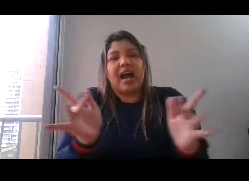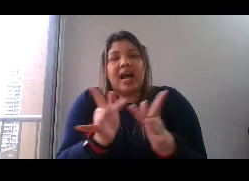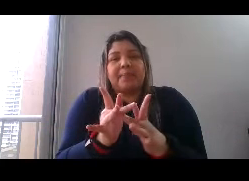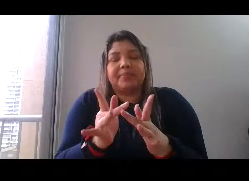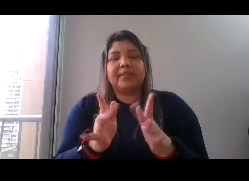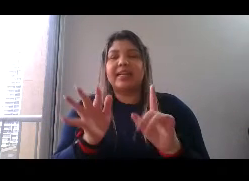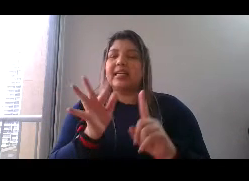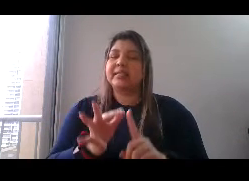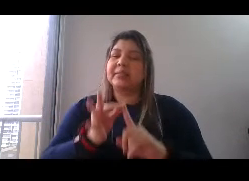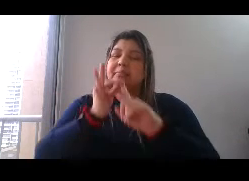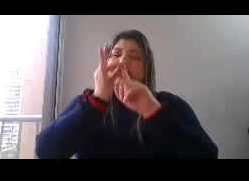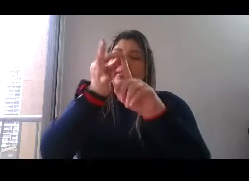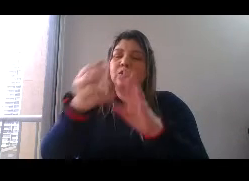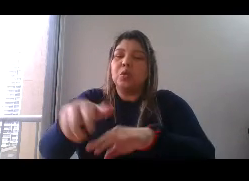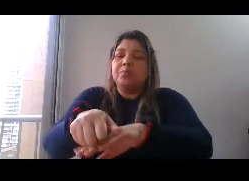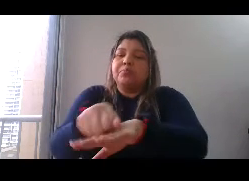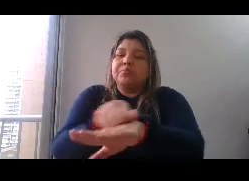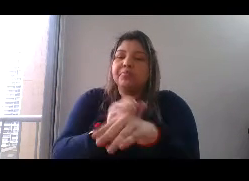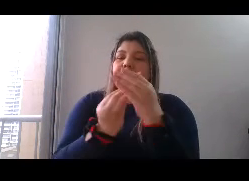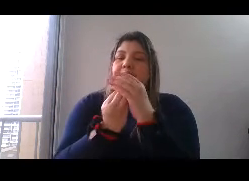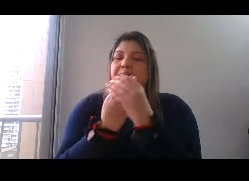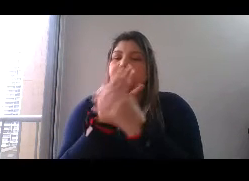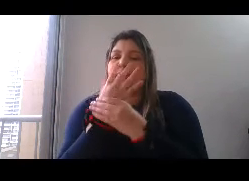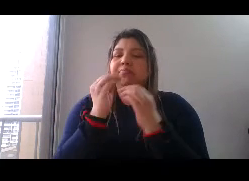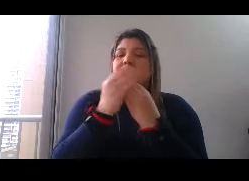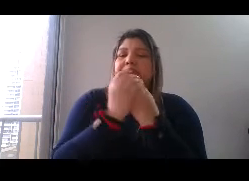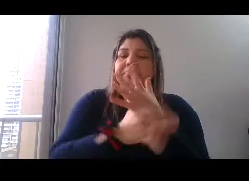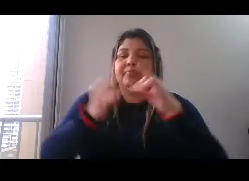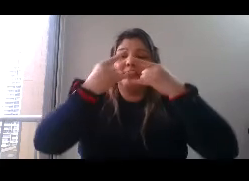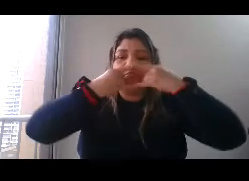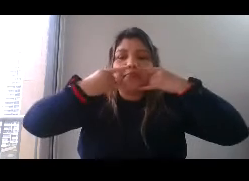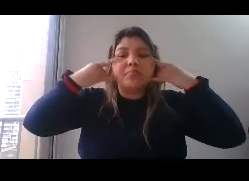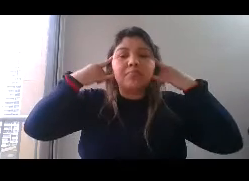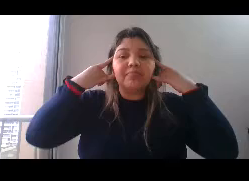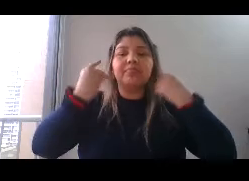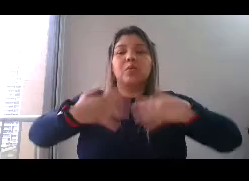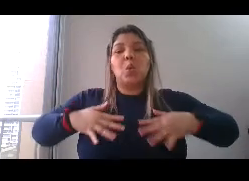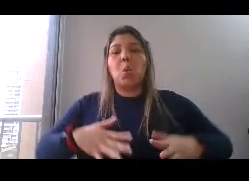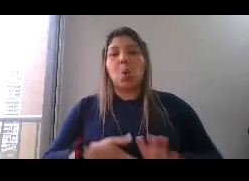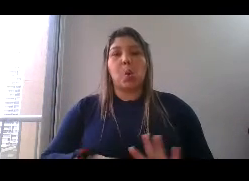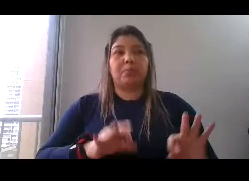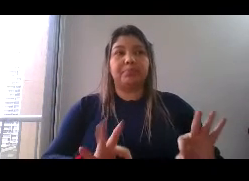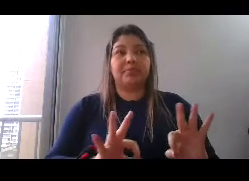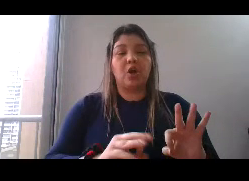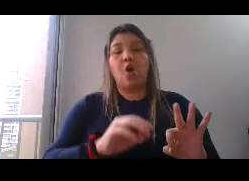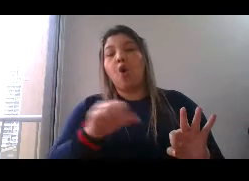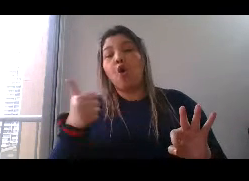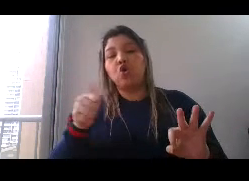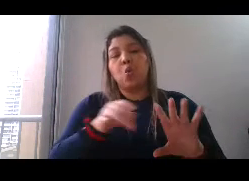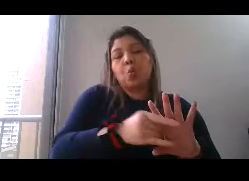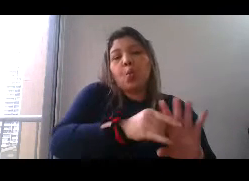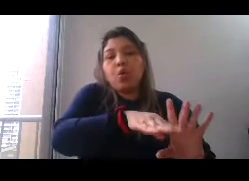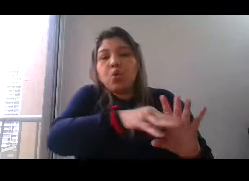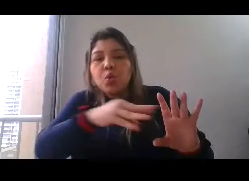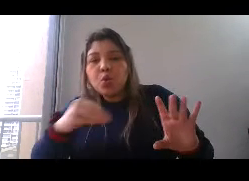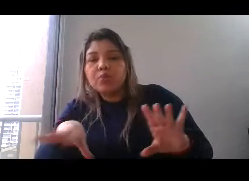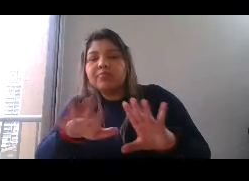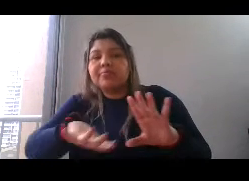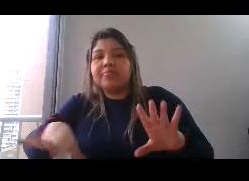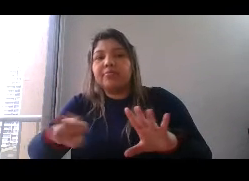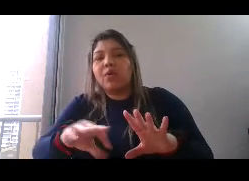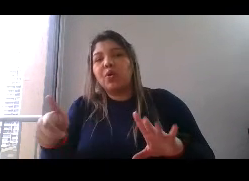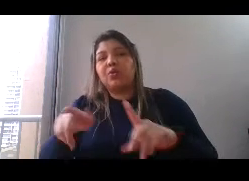los elementos de protección personal, pero debo tener otra área por donde salgo de la habitación del paciente para